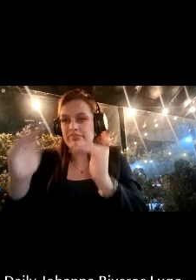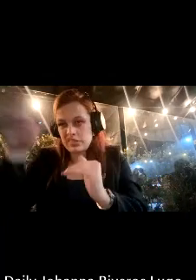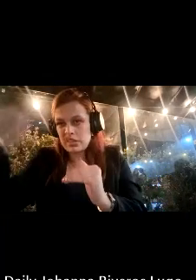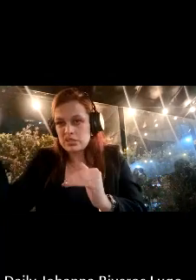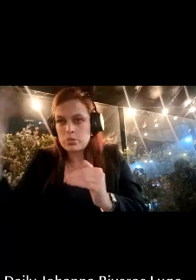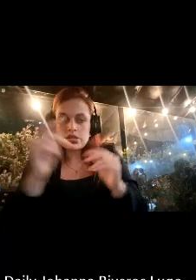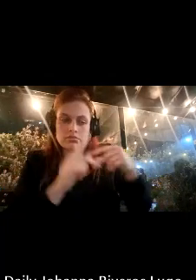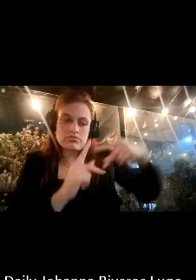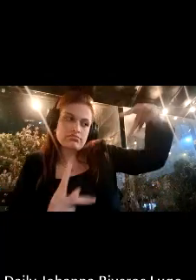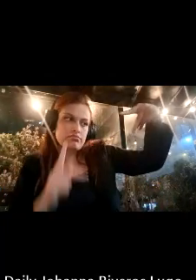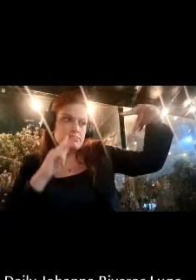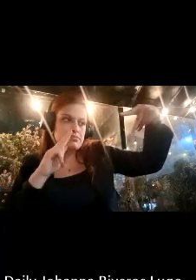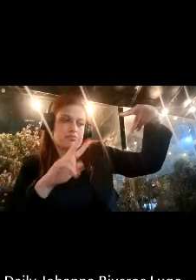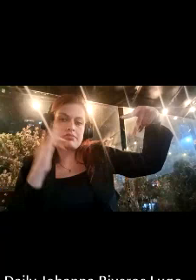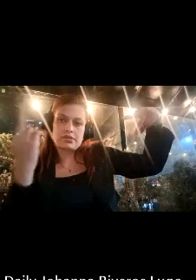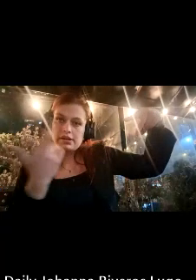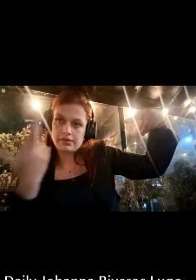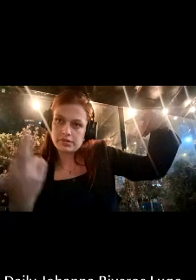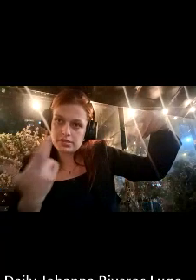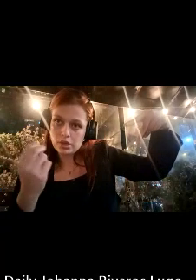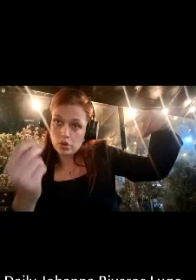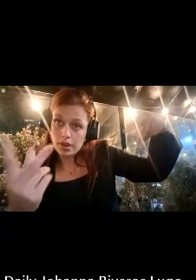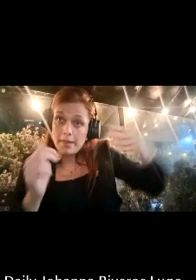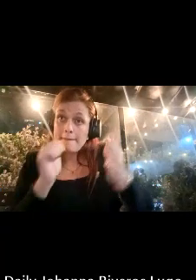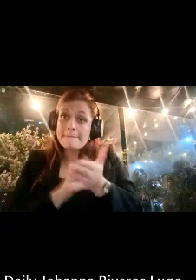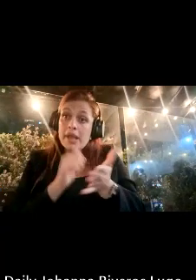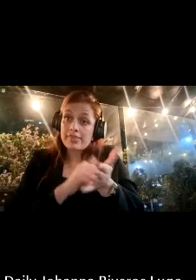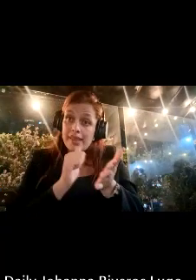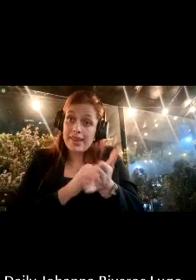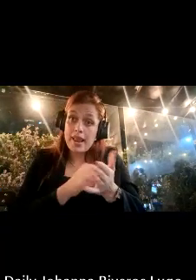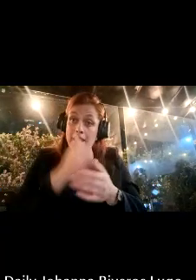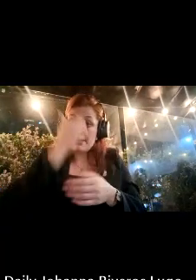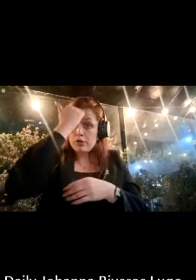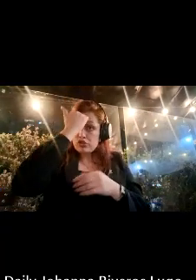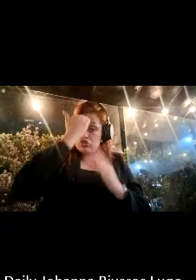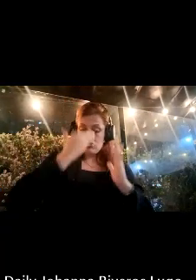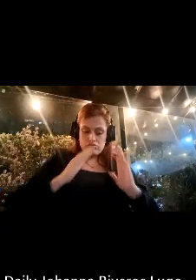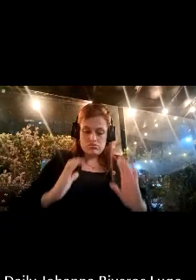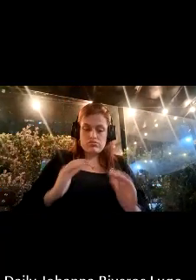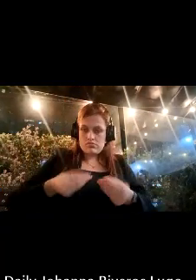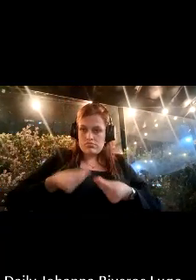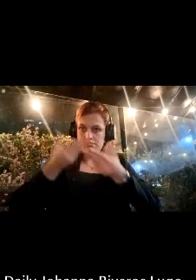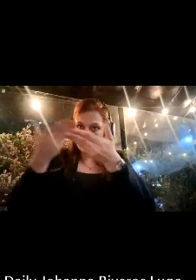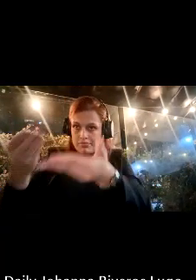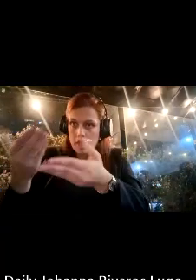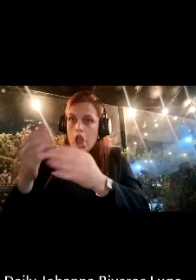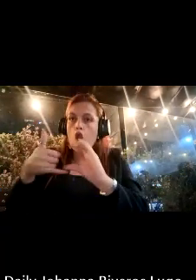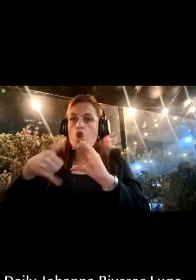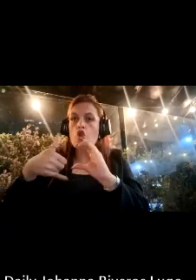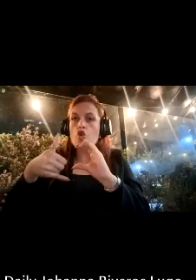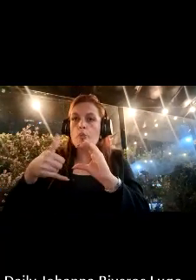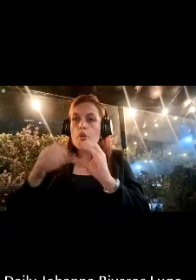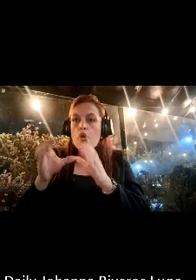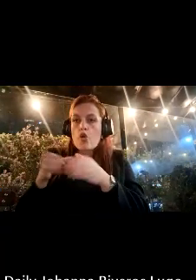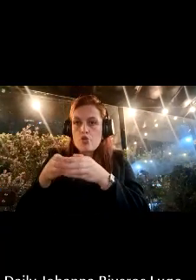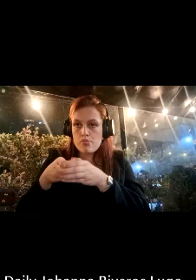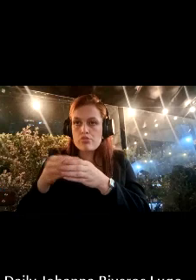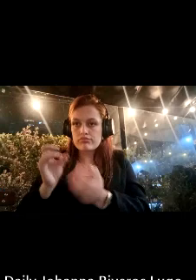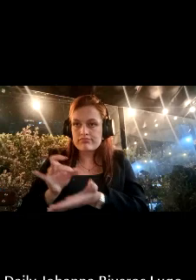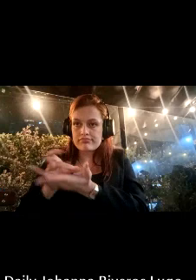Este material se los voy a compartir al grupo para que lo tengamos en cuenta de pronto para el desarrollo de